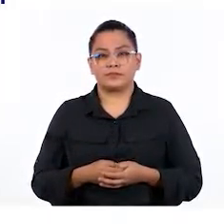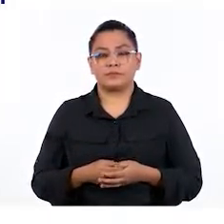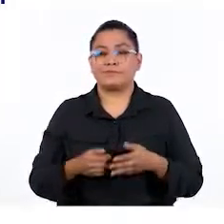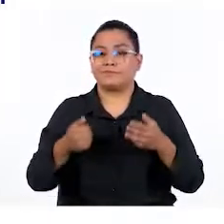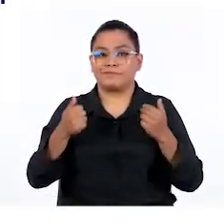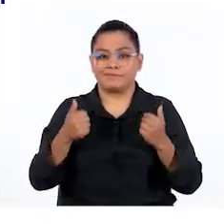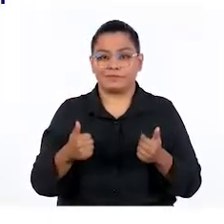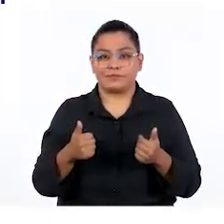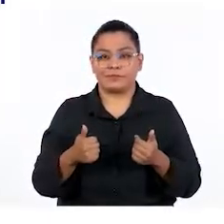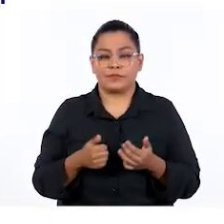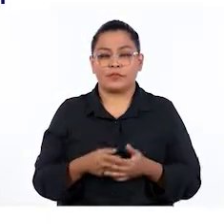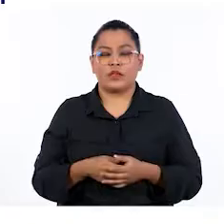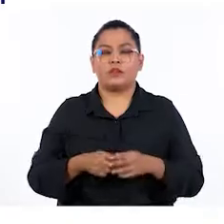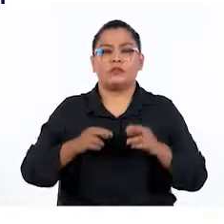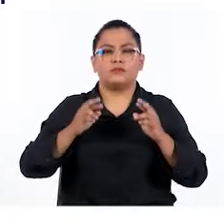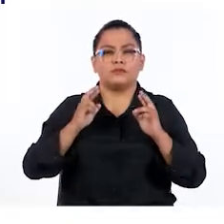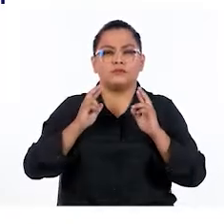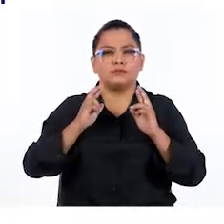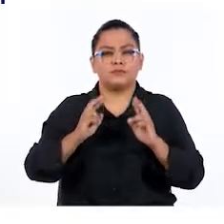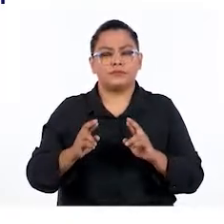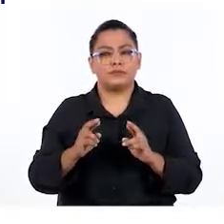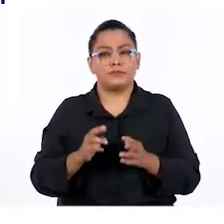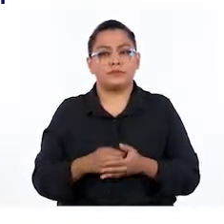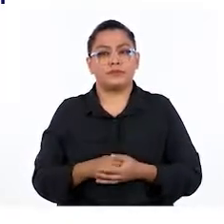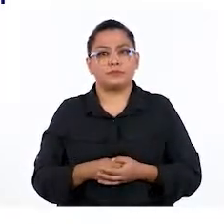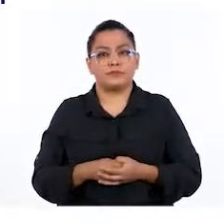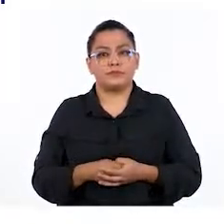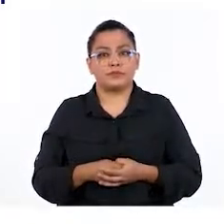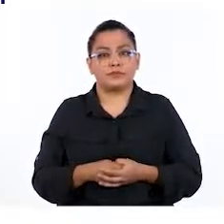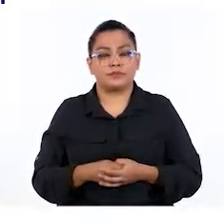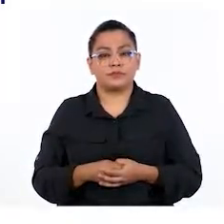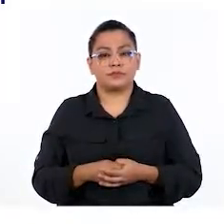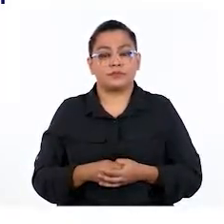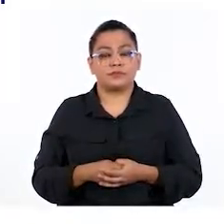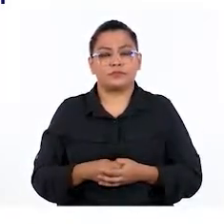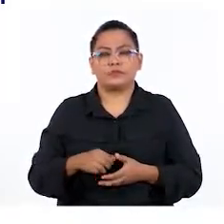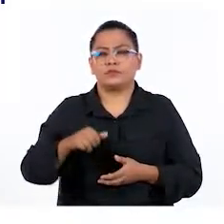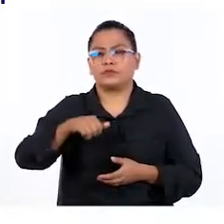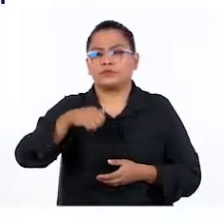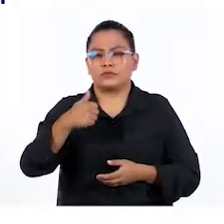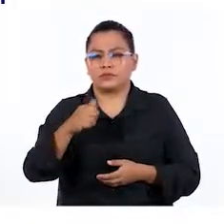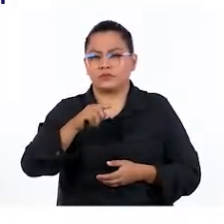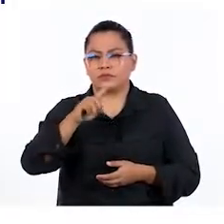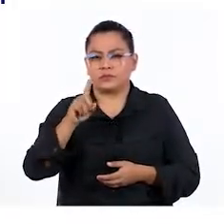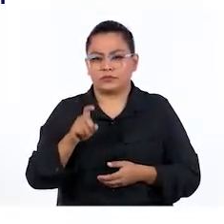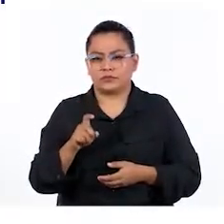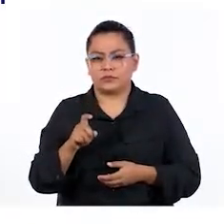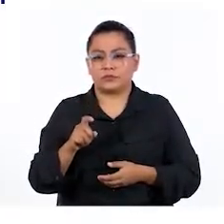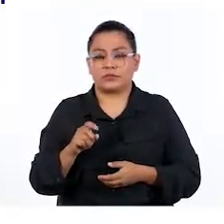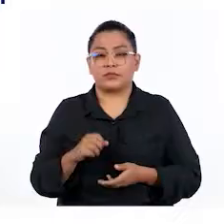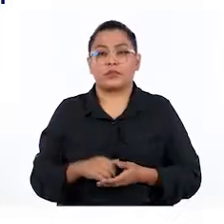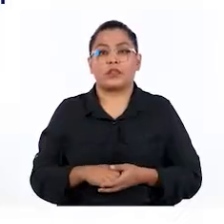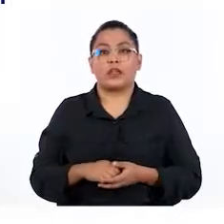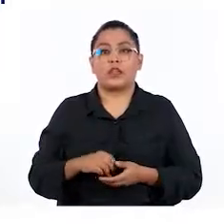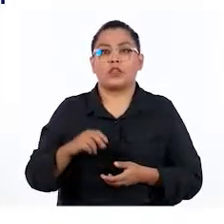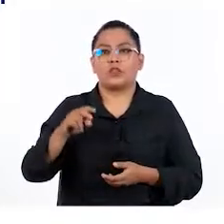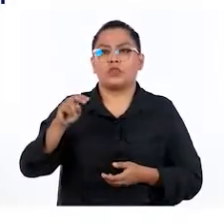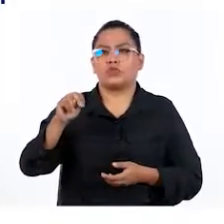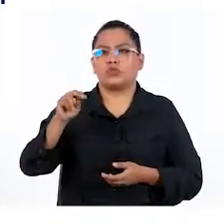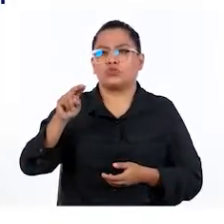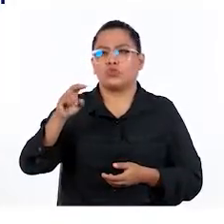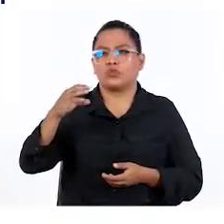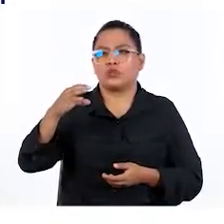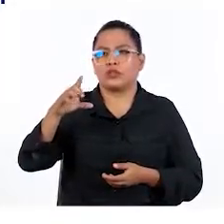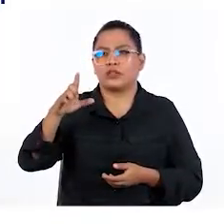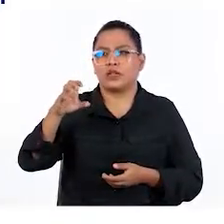Muy bien, para responder a esta pregunta debemos hacernos otra. ¿Por qué los nucleótidos trifosfatados funcionan